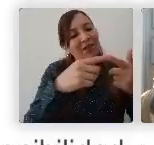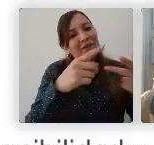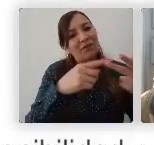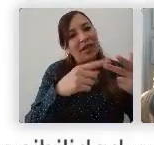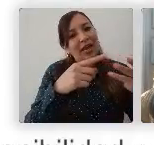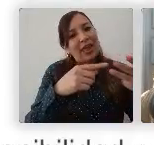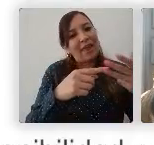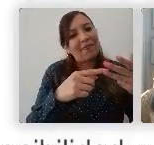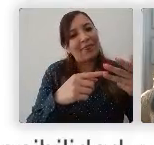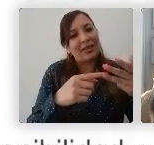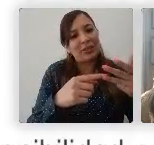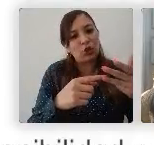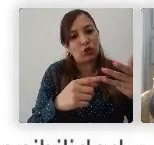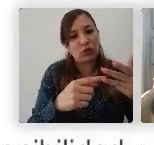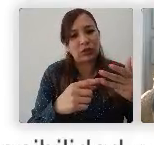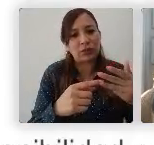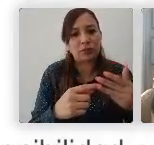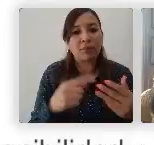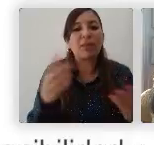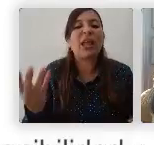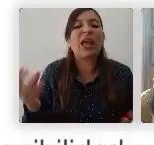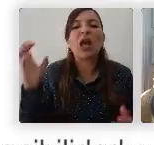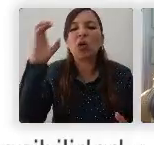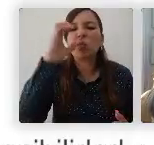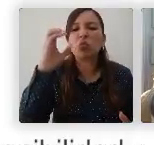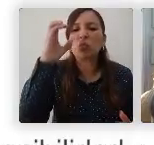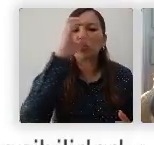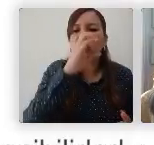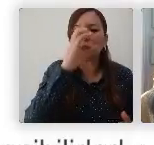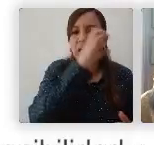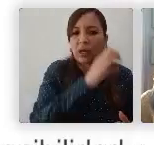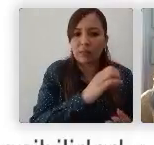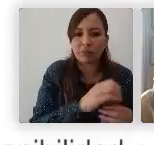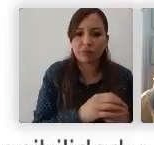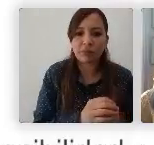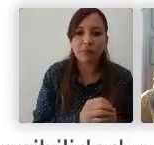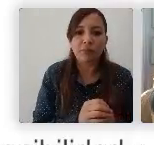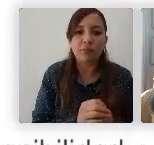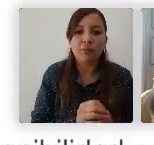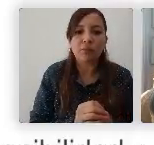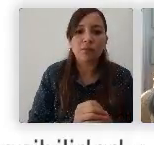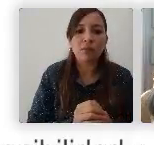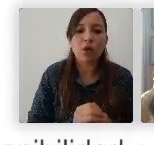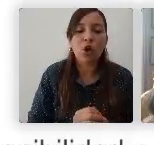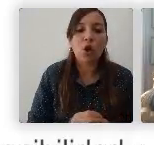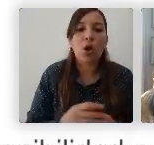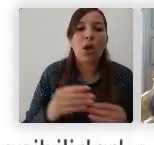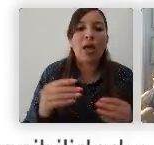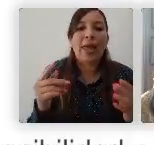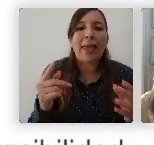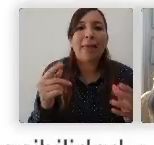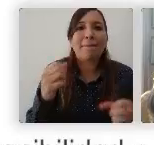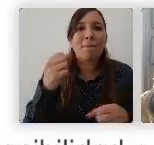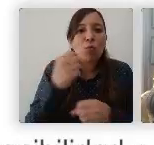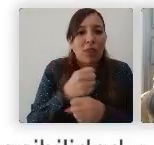este nuevo turista es el que busca experiencias diferentes y son muy exigentes también con los cuidados entonces es que tenemos que tener dos